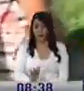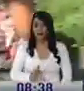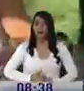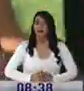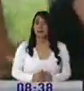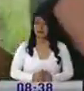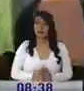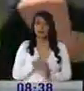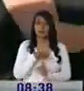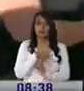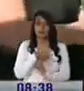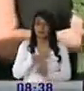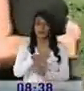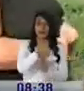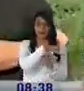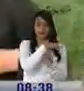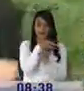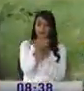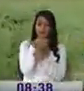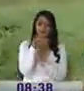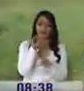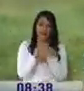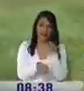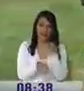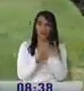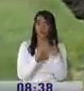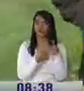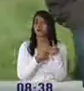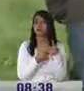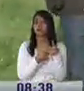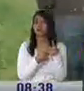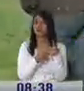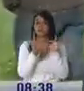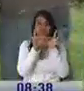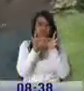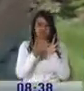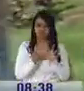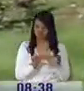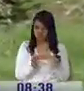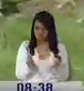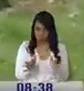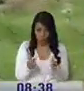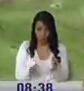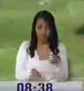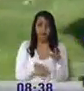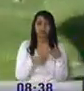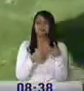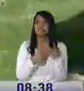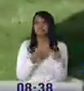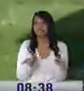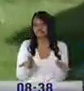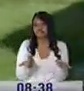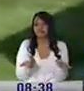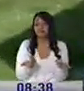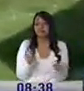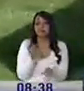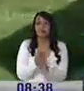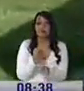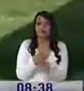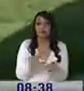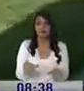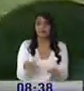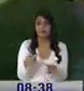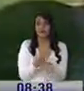parque nuestro está deteriorado no tenemos el mantenimiento necesario y Por ende la delincuencia ha hecho de las